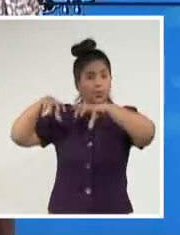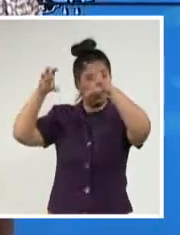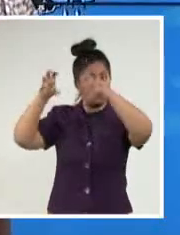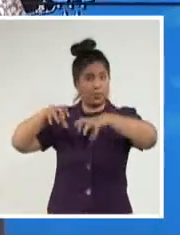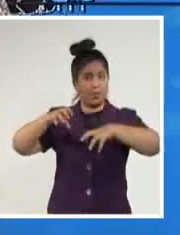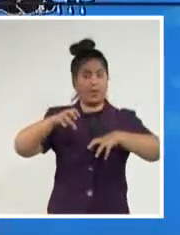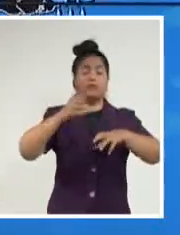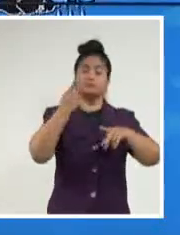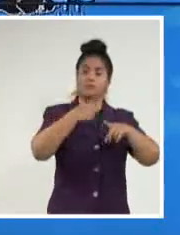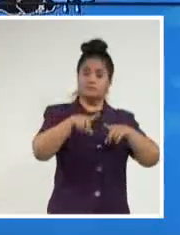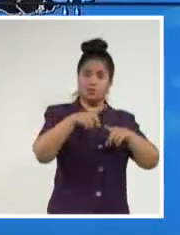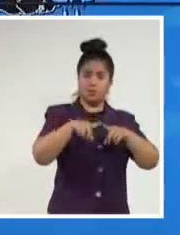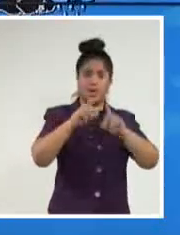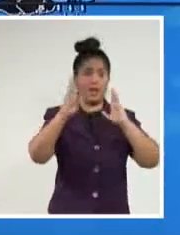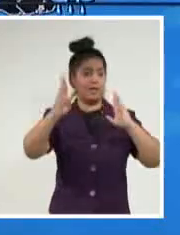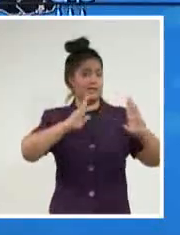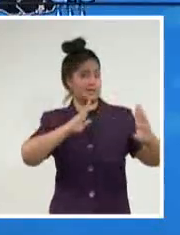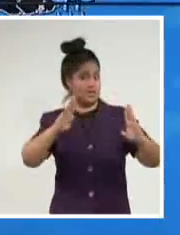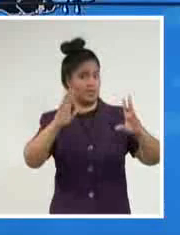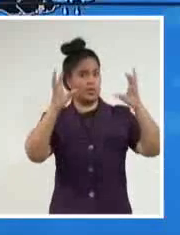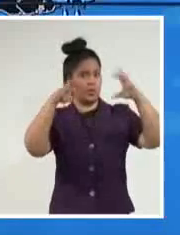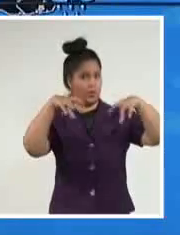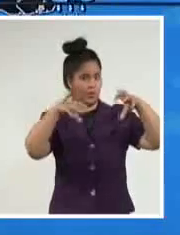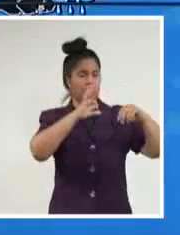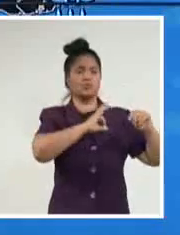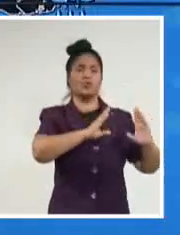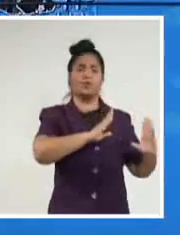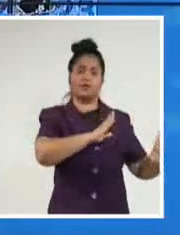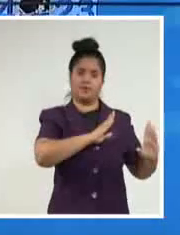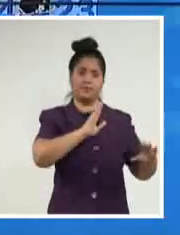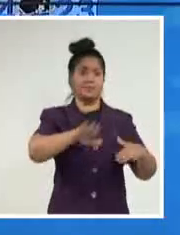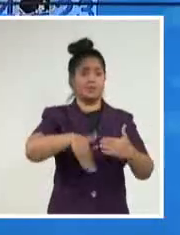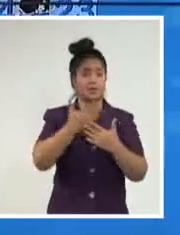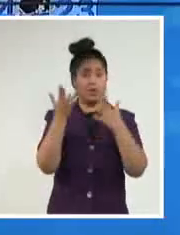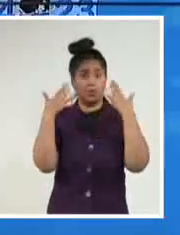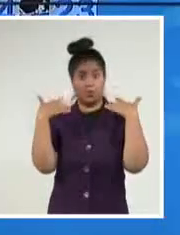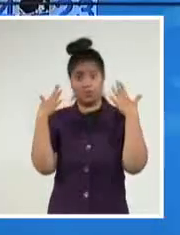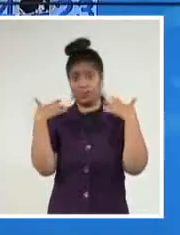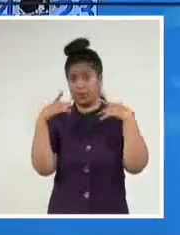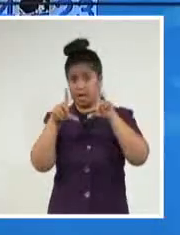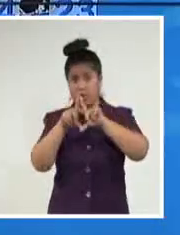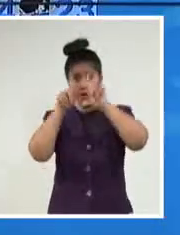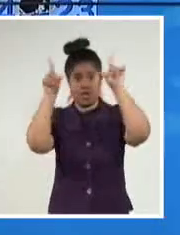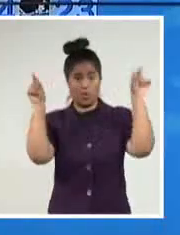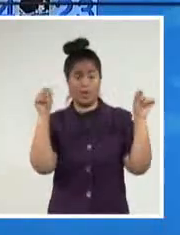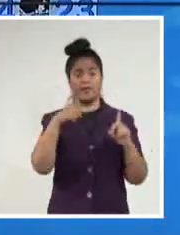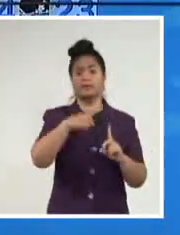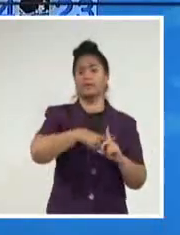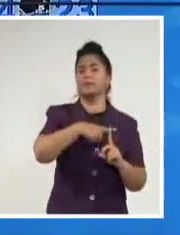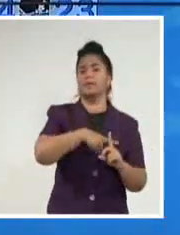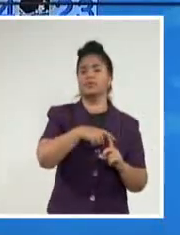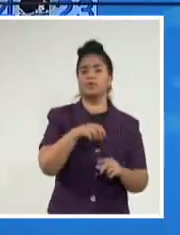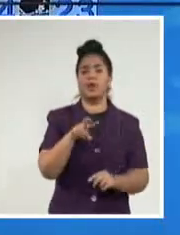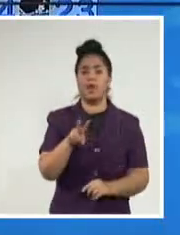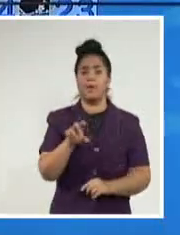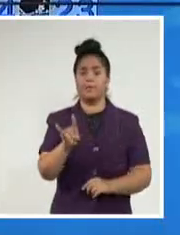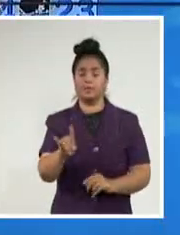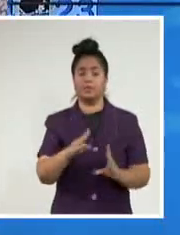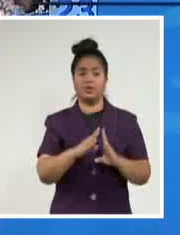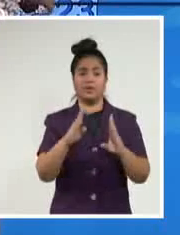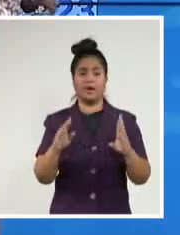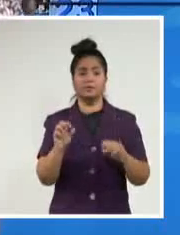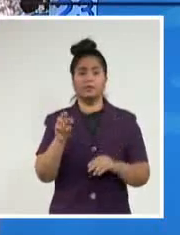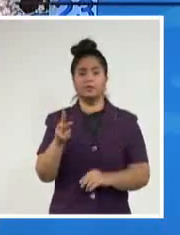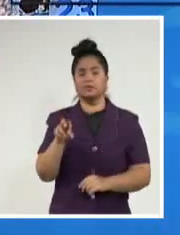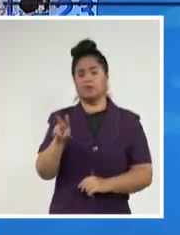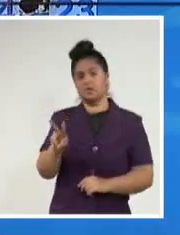costa norte de las regiones central y oriental. El día será cálido, las temperaturas máximas en la tarde con valores entre 29 y 32